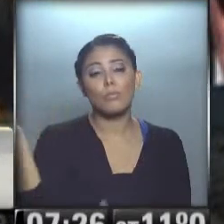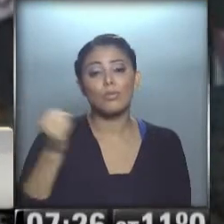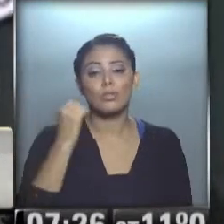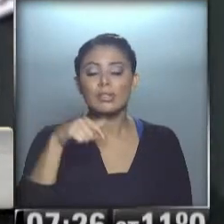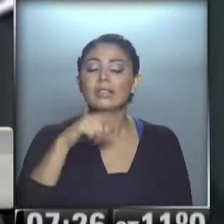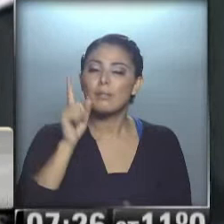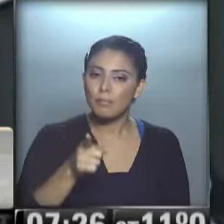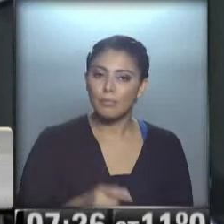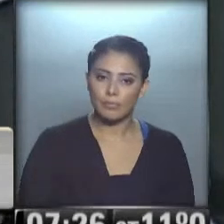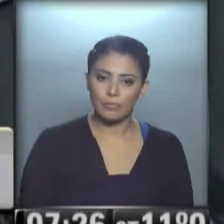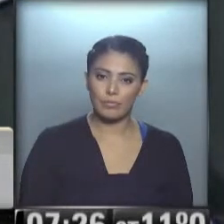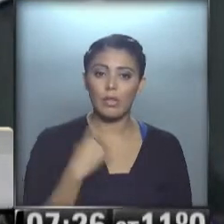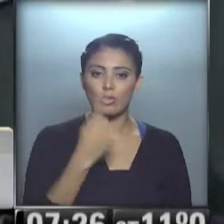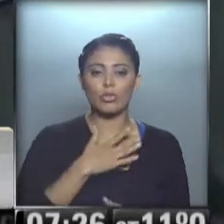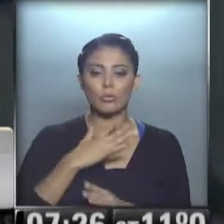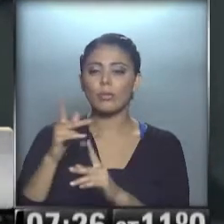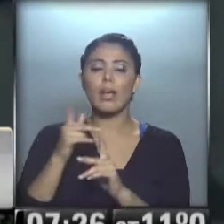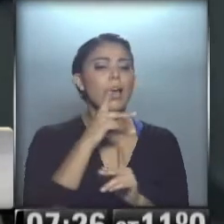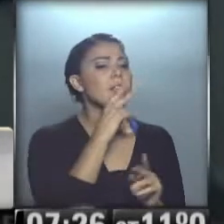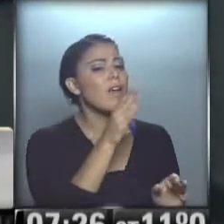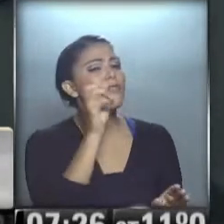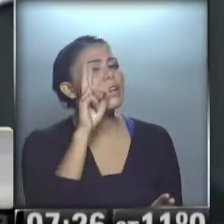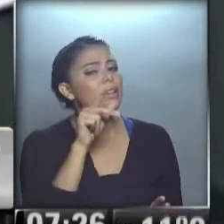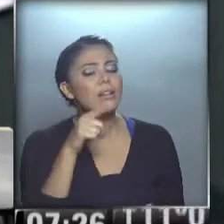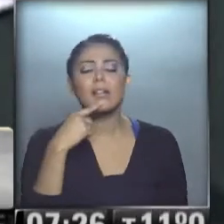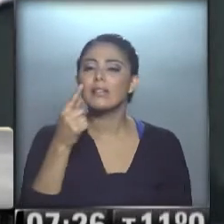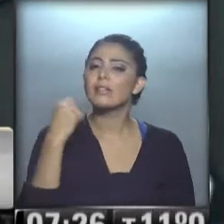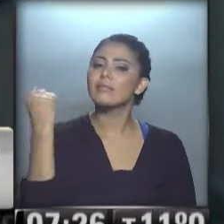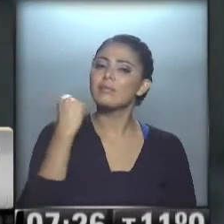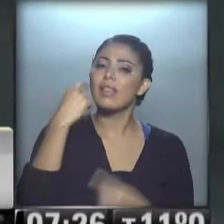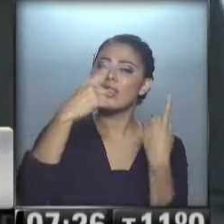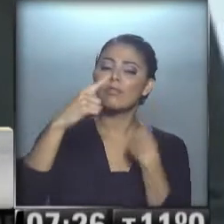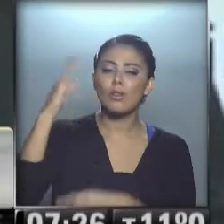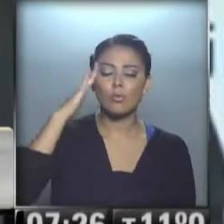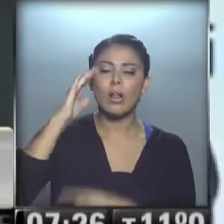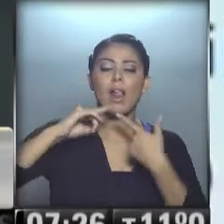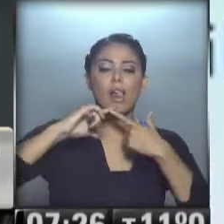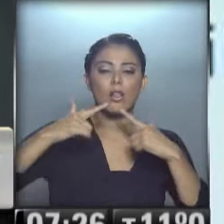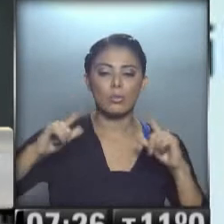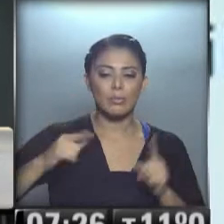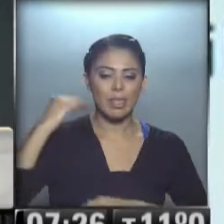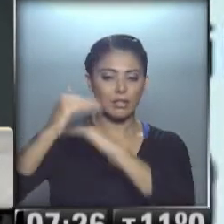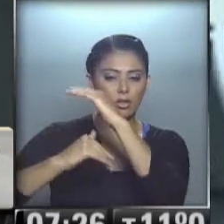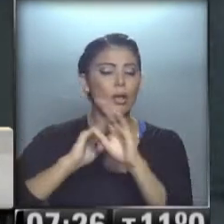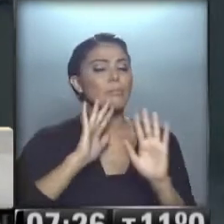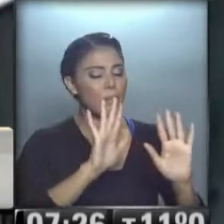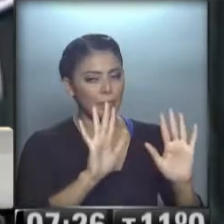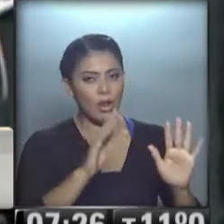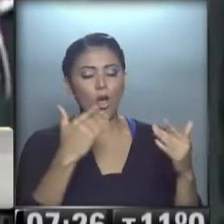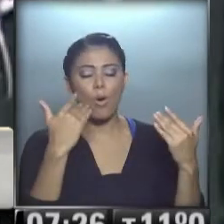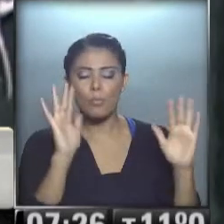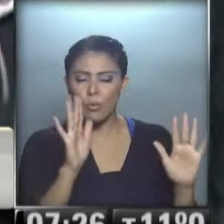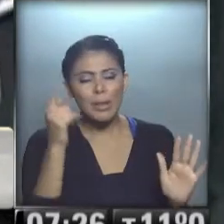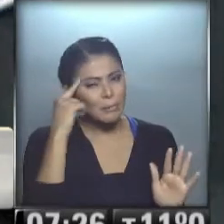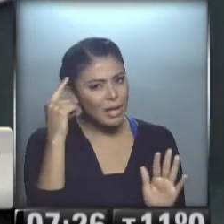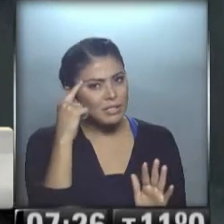es muy importante para nuestra Werner, región, garantizar la diversidad cultural, lingüística y el desarrollo. Werner, a ver, ¿se puede llegar